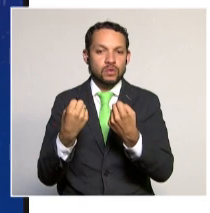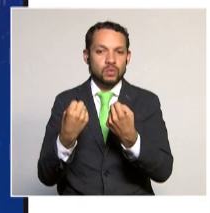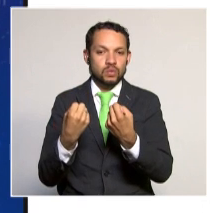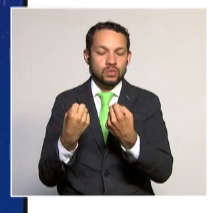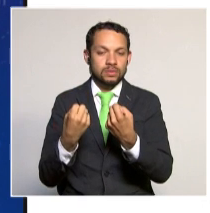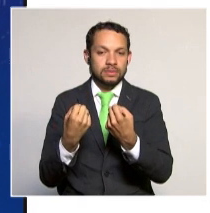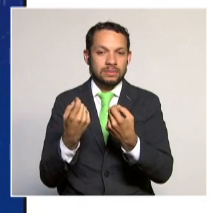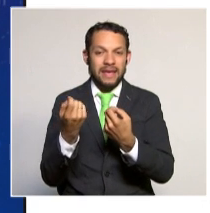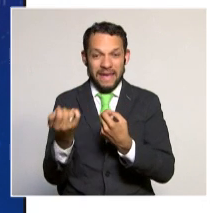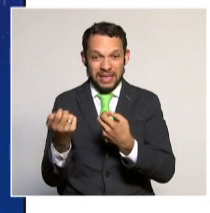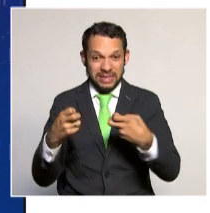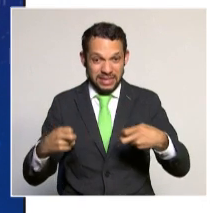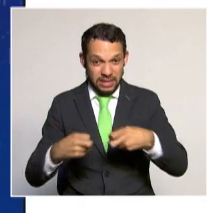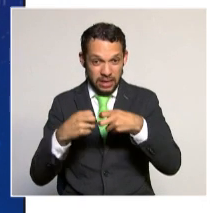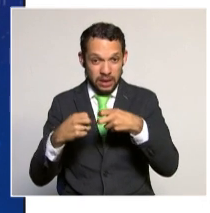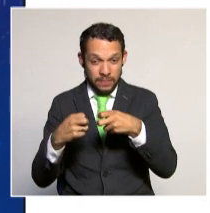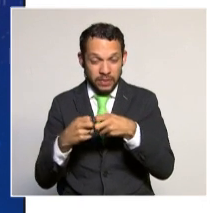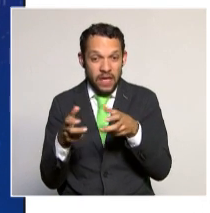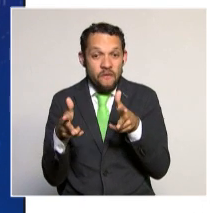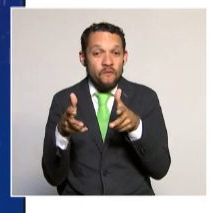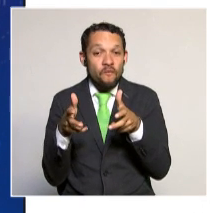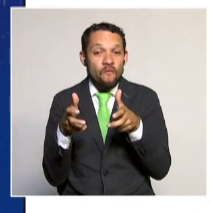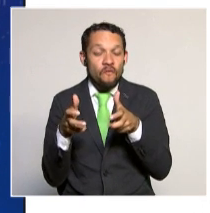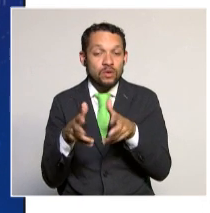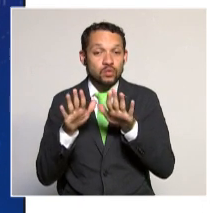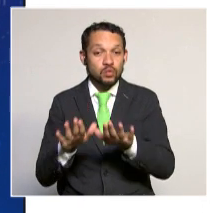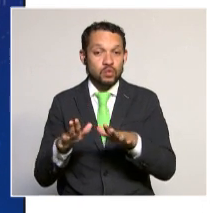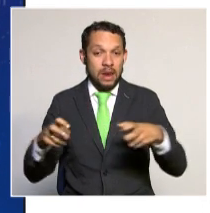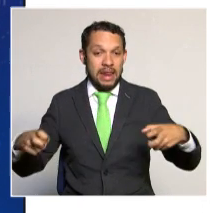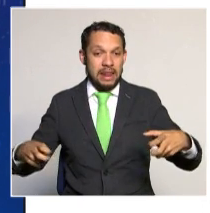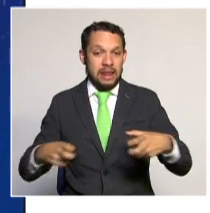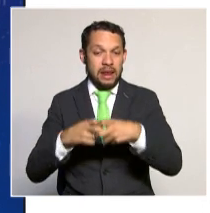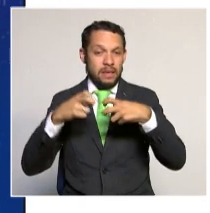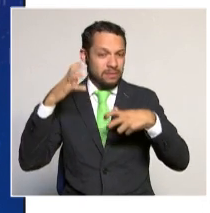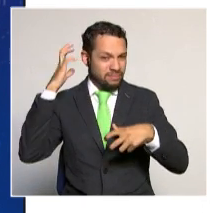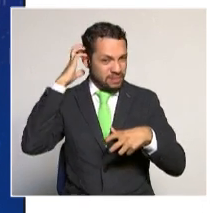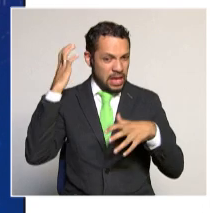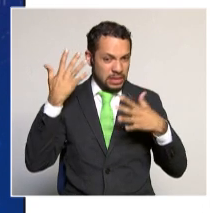neuronas producen información nerviosa y